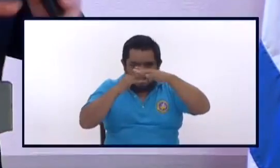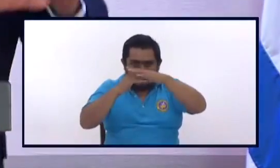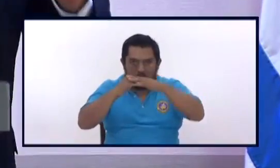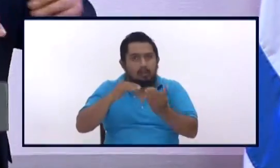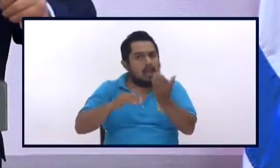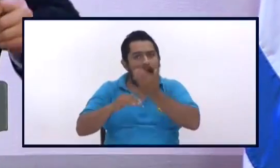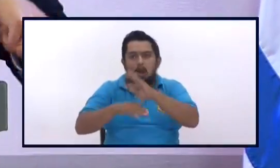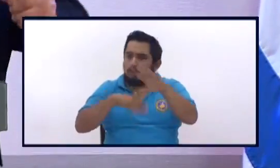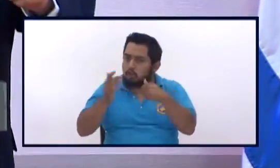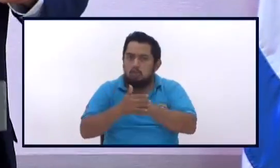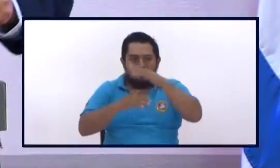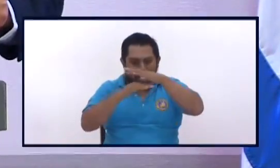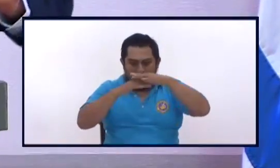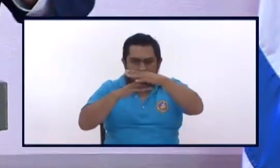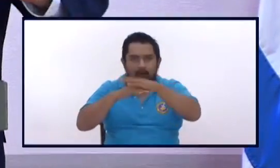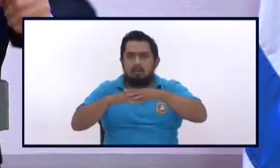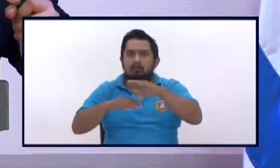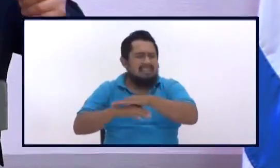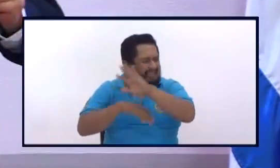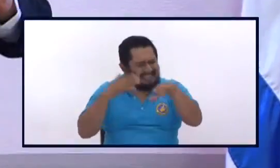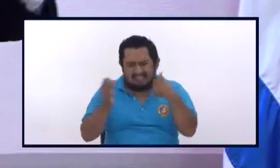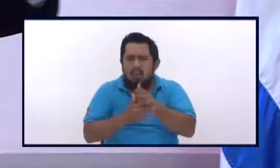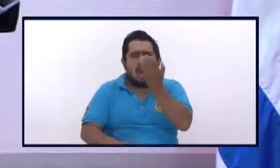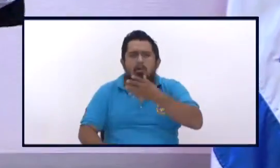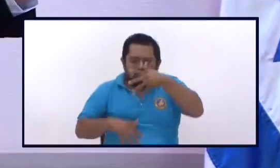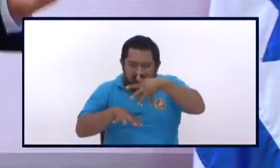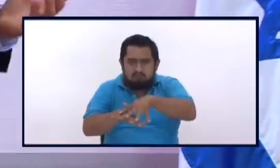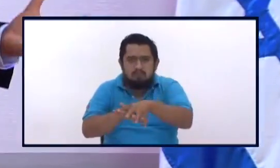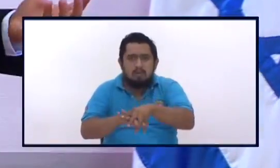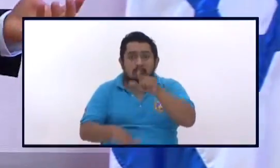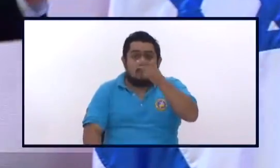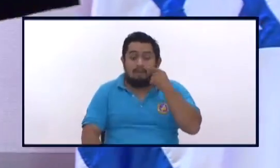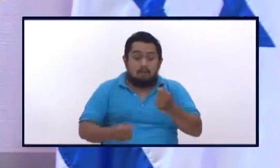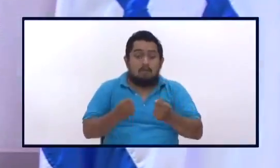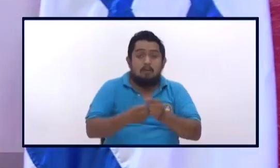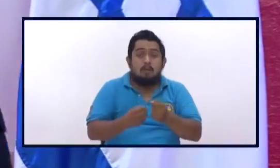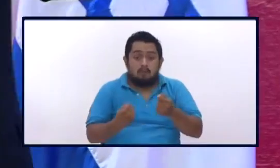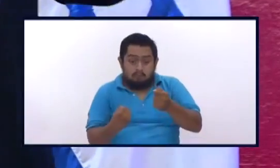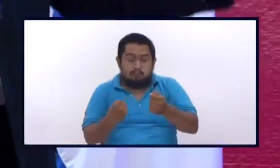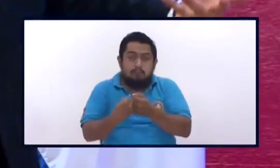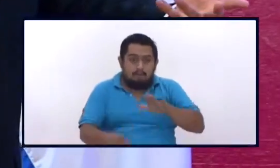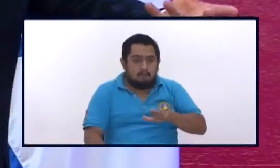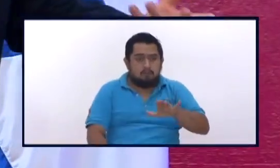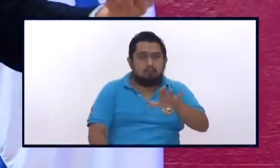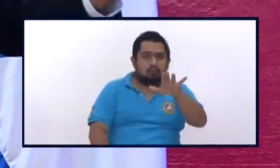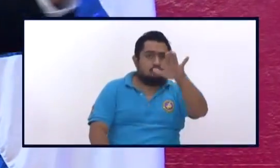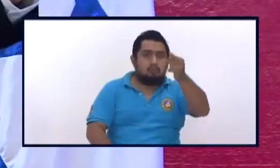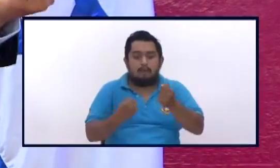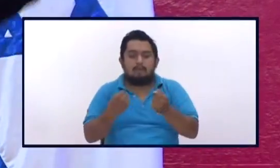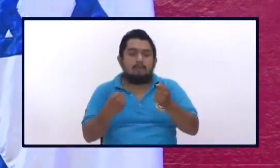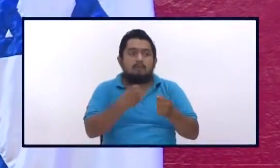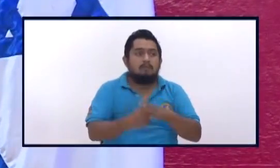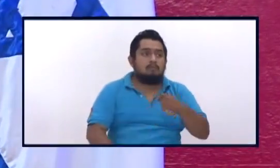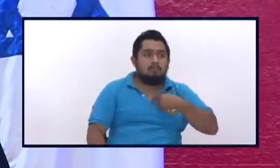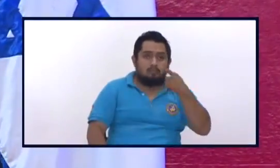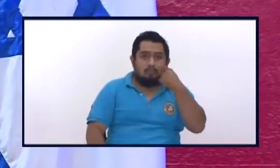agua todo tanque el del suelo el del avión el de todo mundo por eso cuando usted aprende a pilotear un avión le enseñan conocen a que son carburados todavía usted